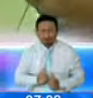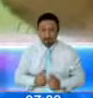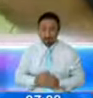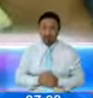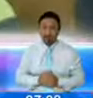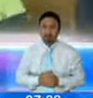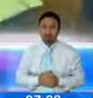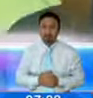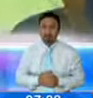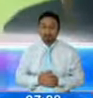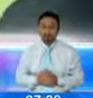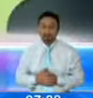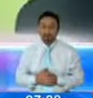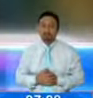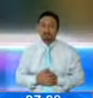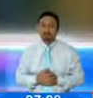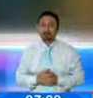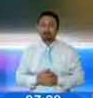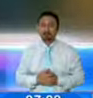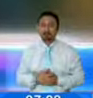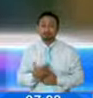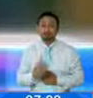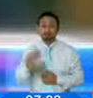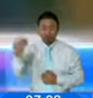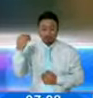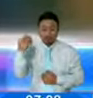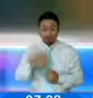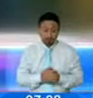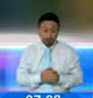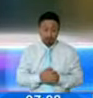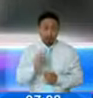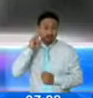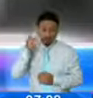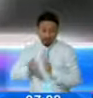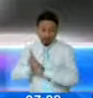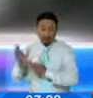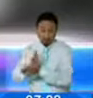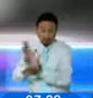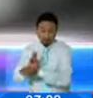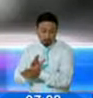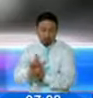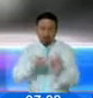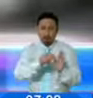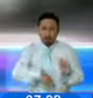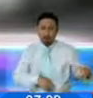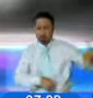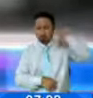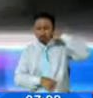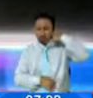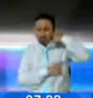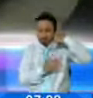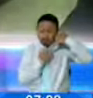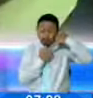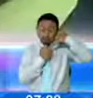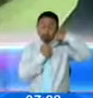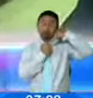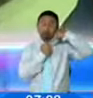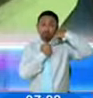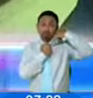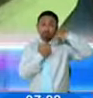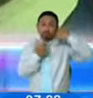noticia cuando la llamó su abogado y las niñas se alistaban para irse al colegio. En la garganta se trenzó un nudo. No sabía ni